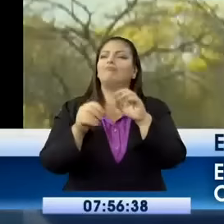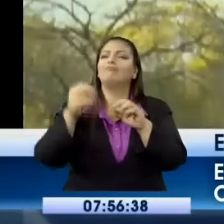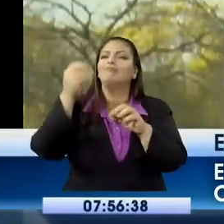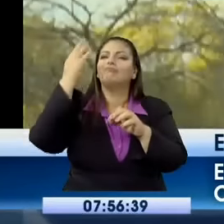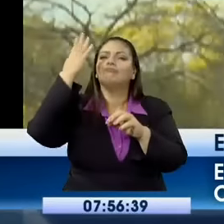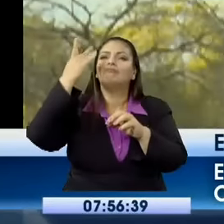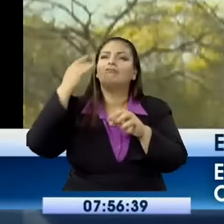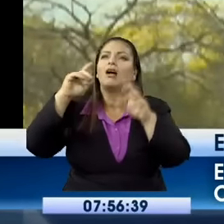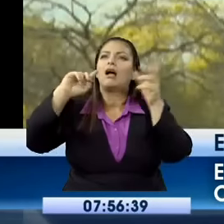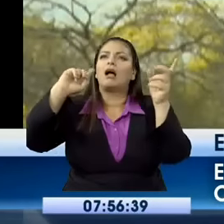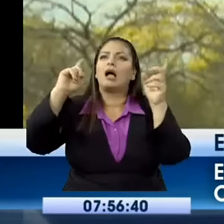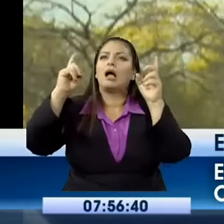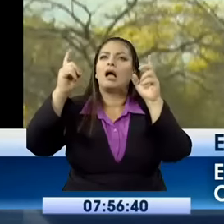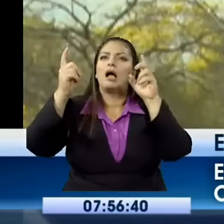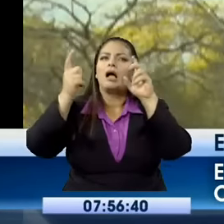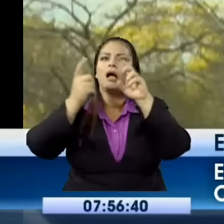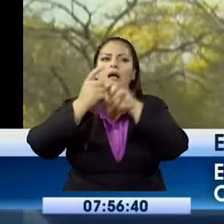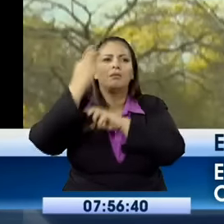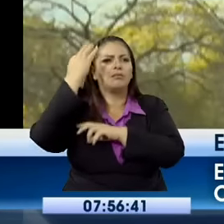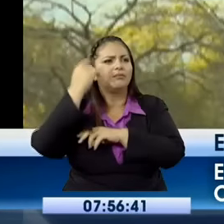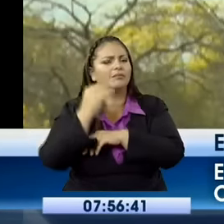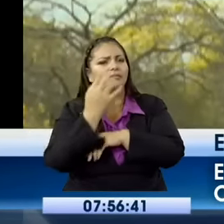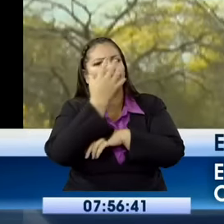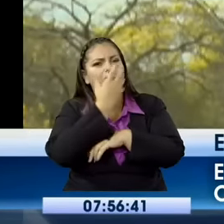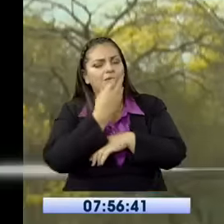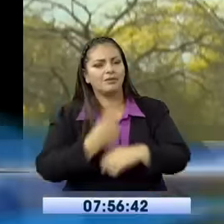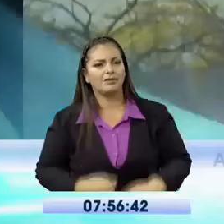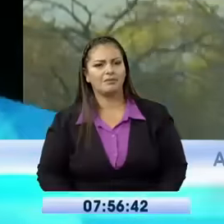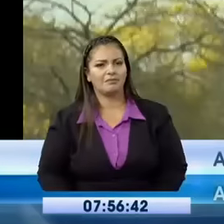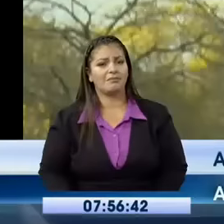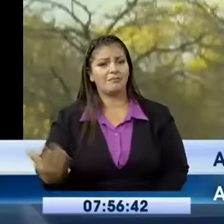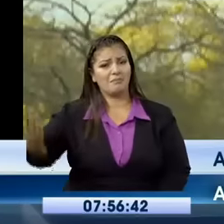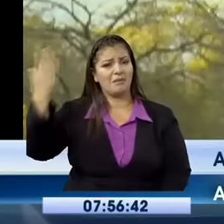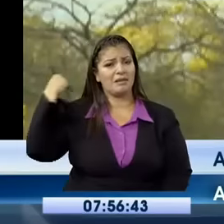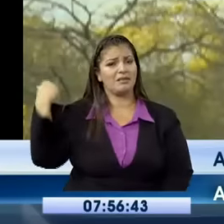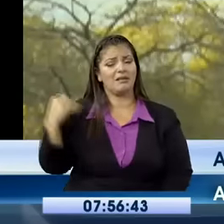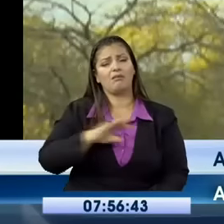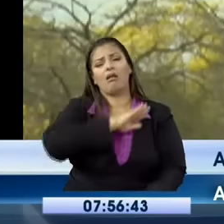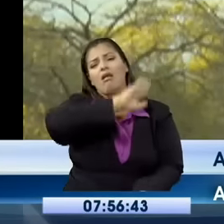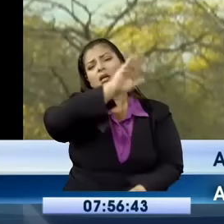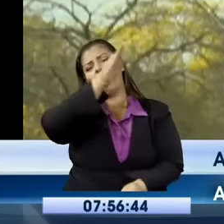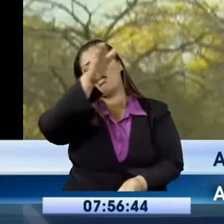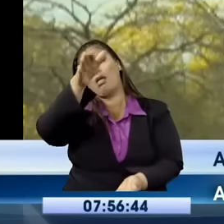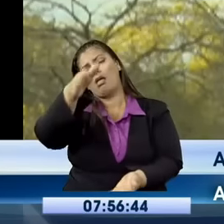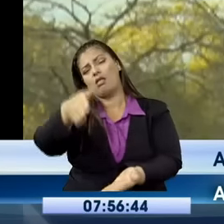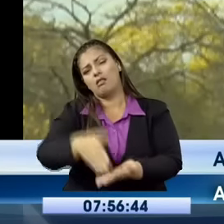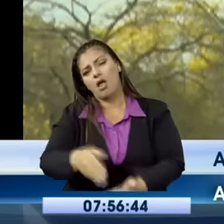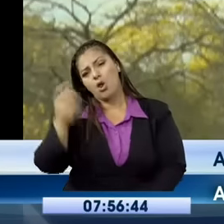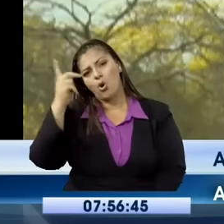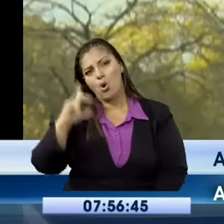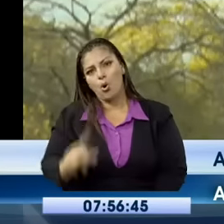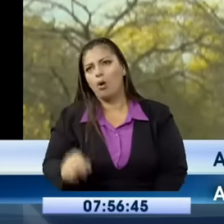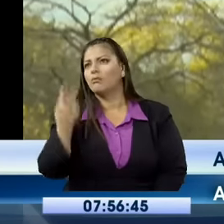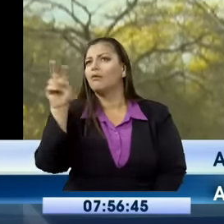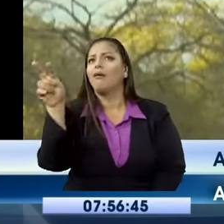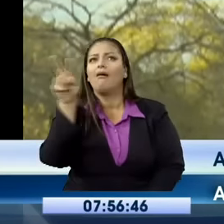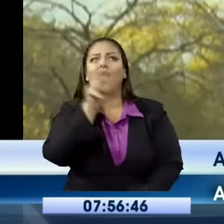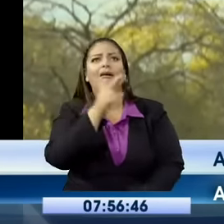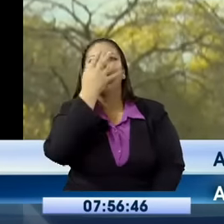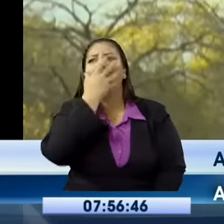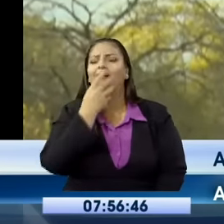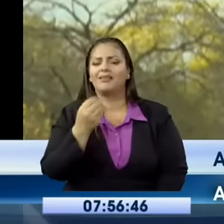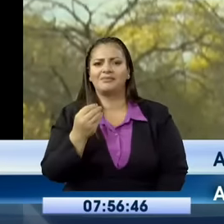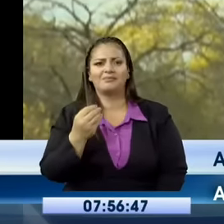Loja hoy lo tenemos en el cantón colimes provincia algay donde hacemos extensiva la invitación para que toda la ciudadanía en general los